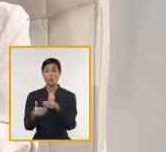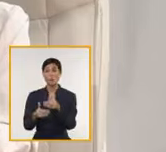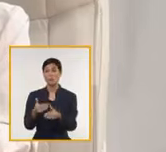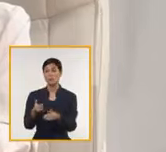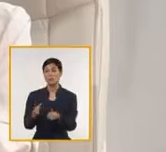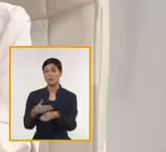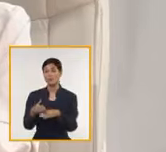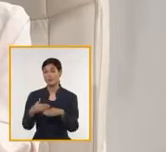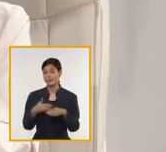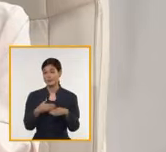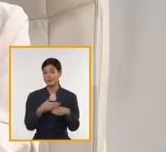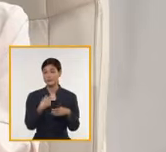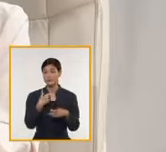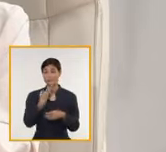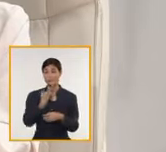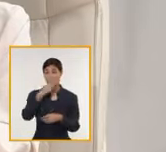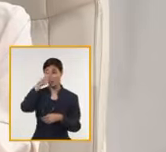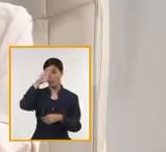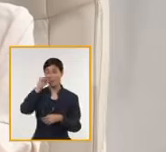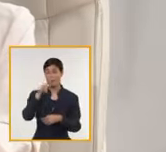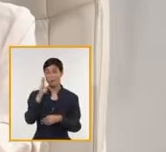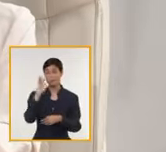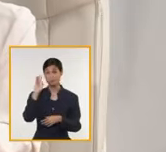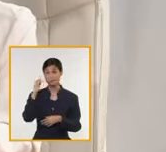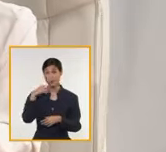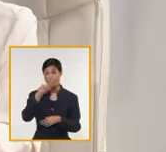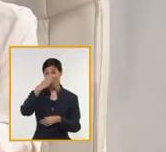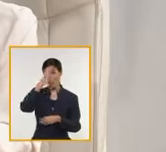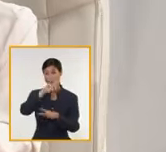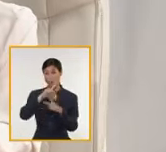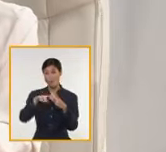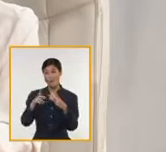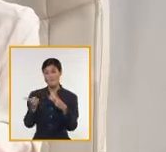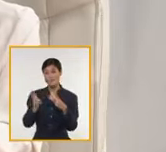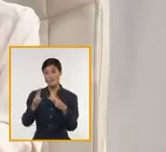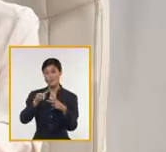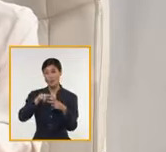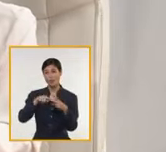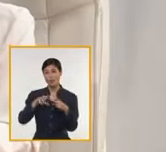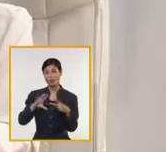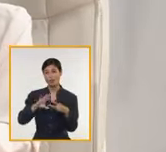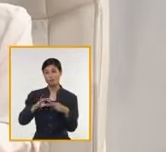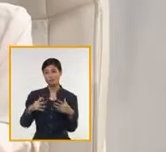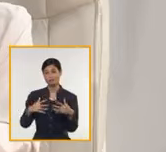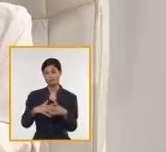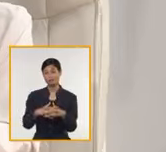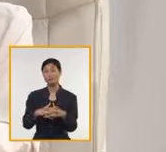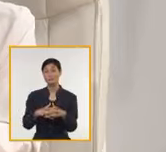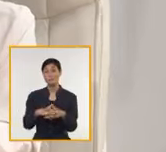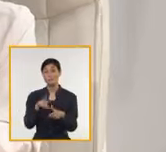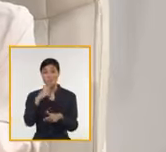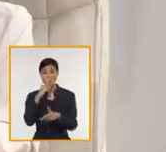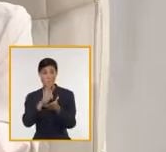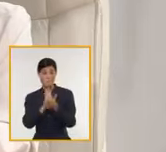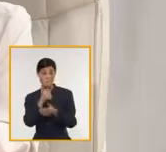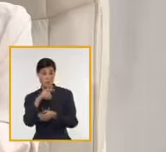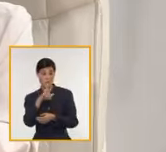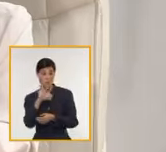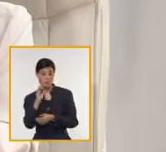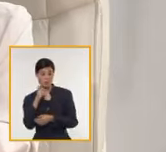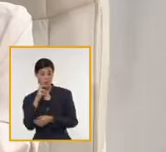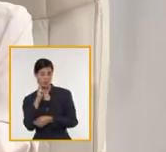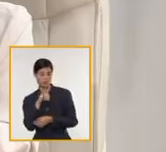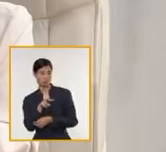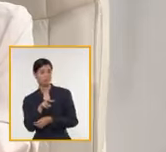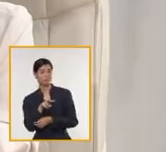caso obviamente de Cuba, de Venezuela, pero no solo lo vería centrado en una figura, y aquí no